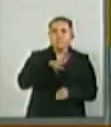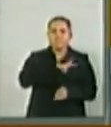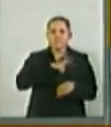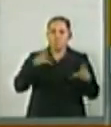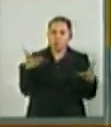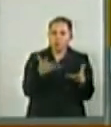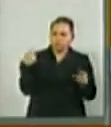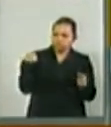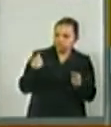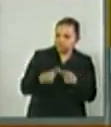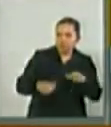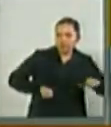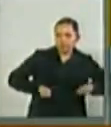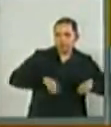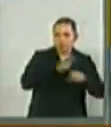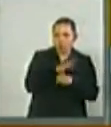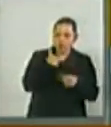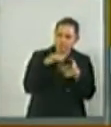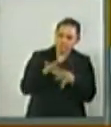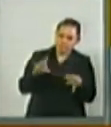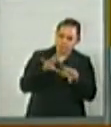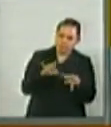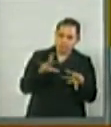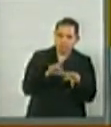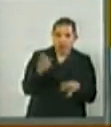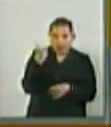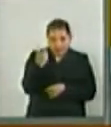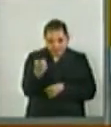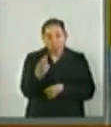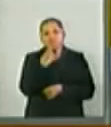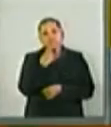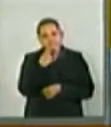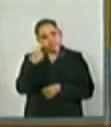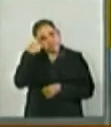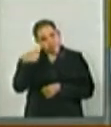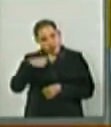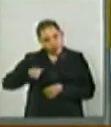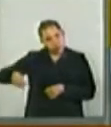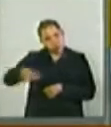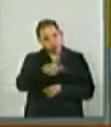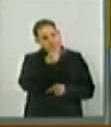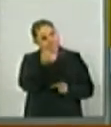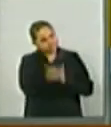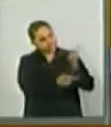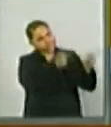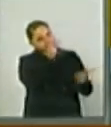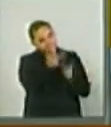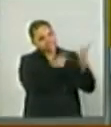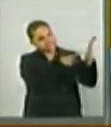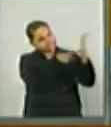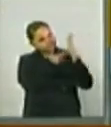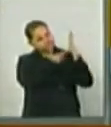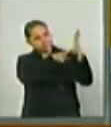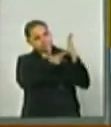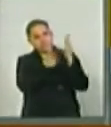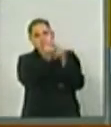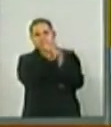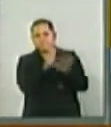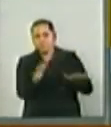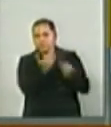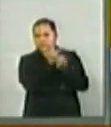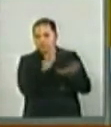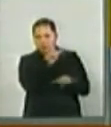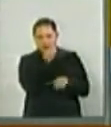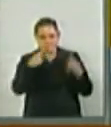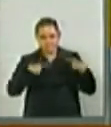estas reformas se establecerá un mecanismo permanente de transparencia y rendición de cuentas de los consejeros